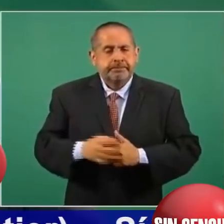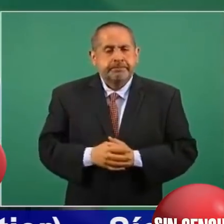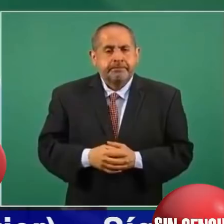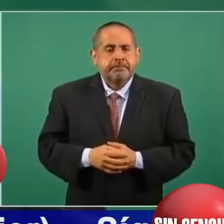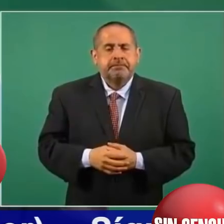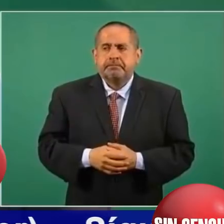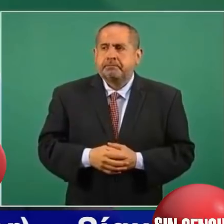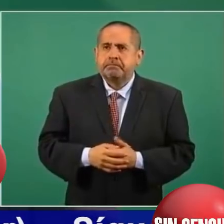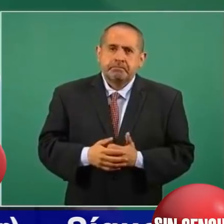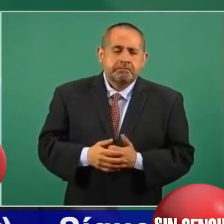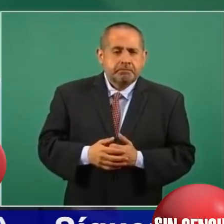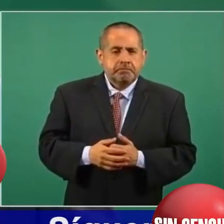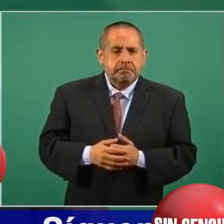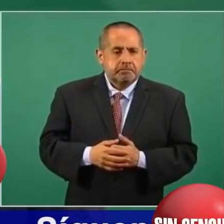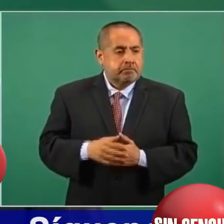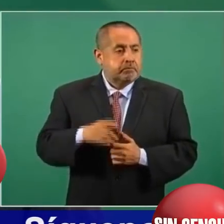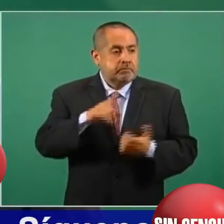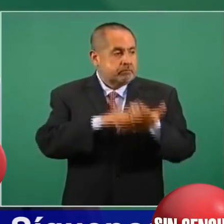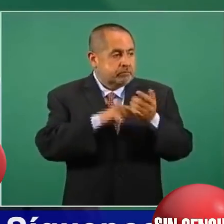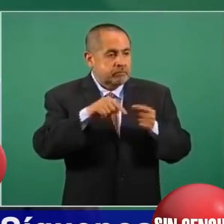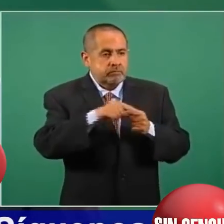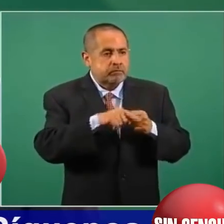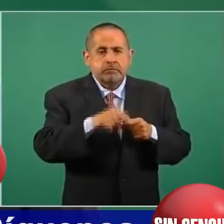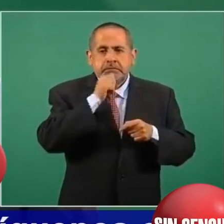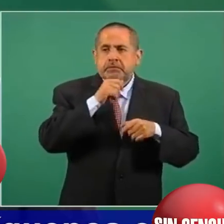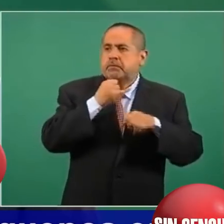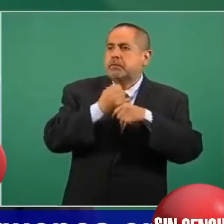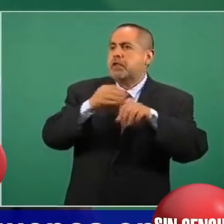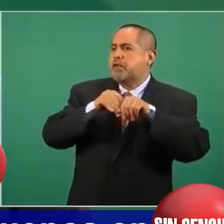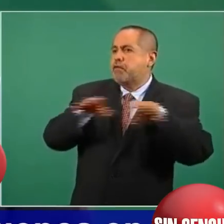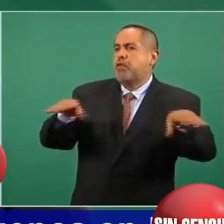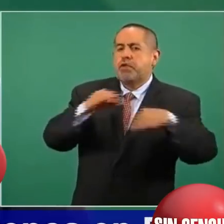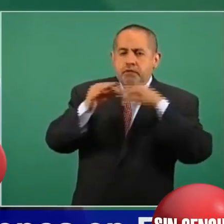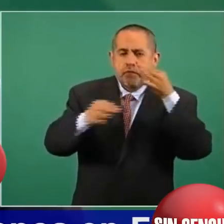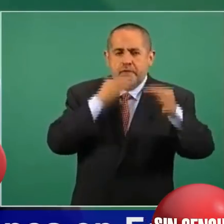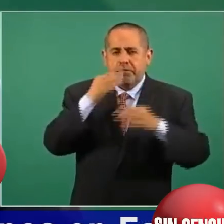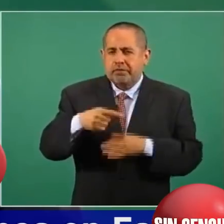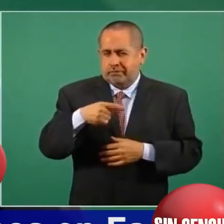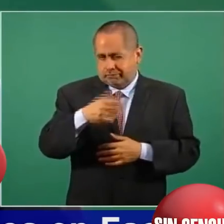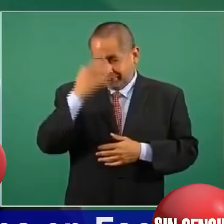no se conoce o no se difunde en los